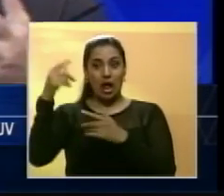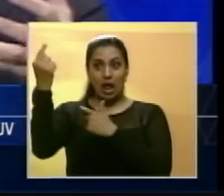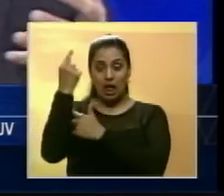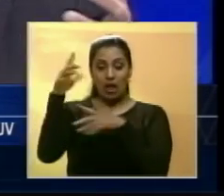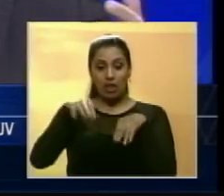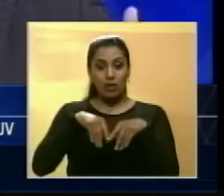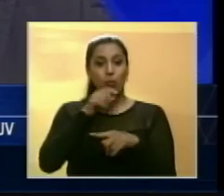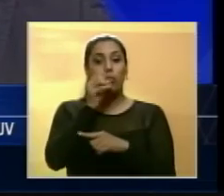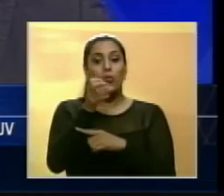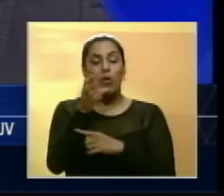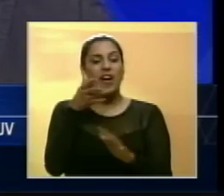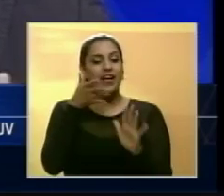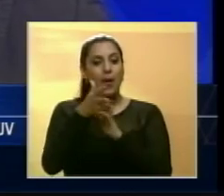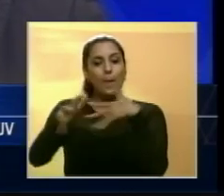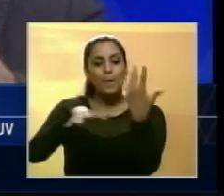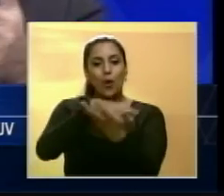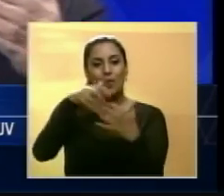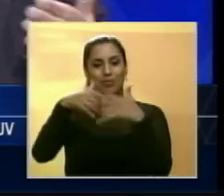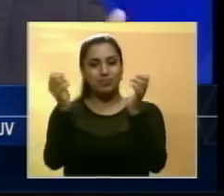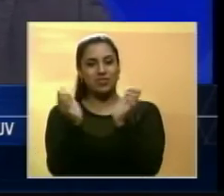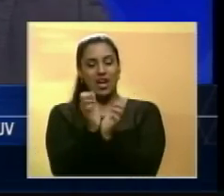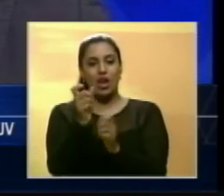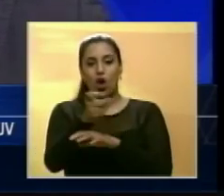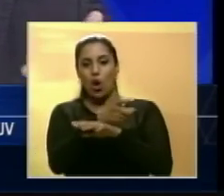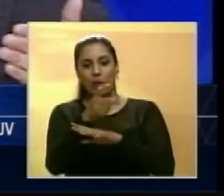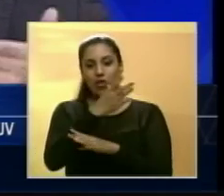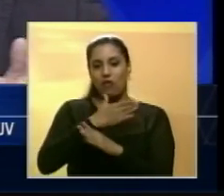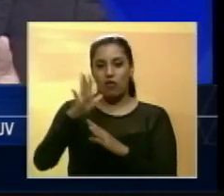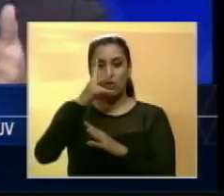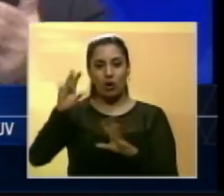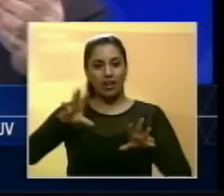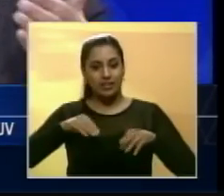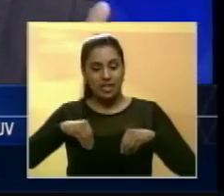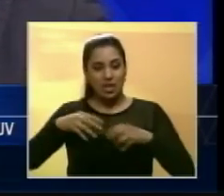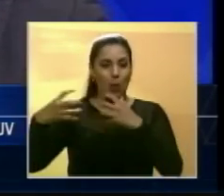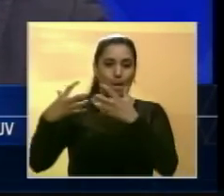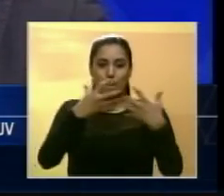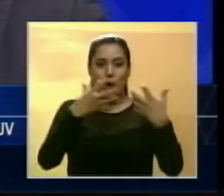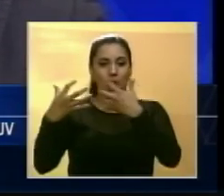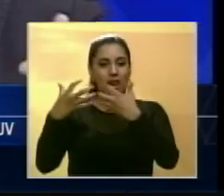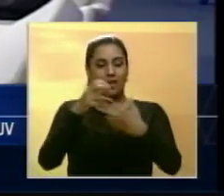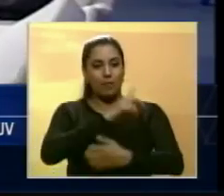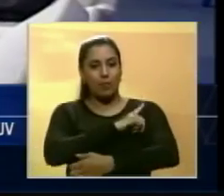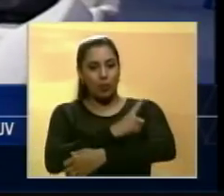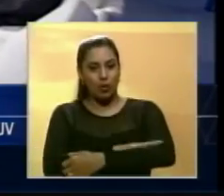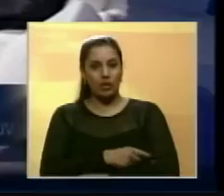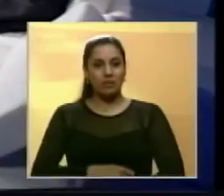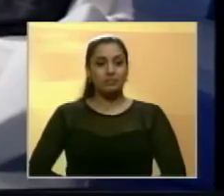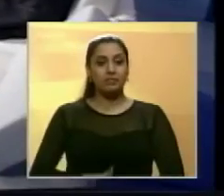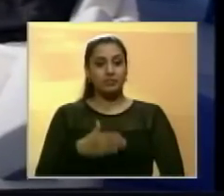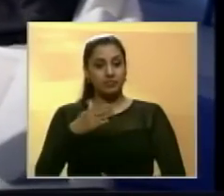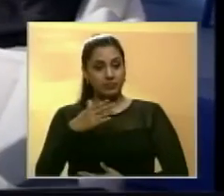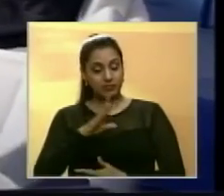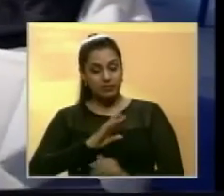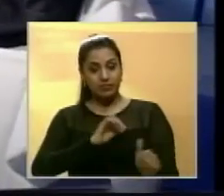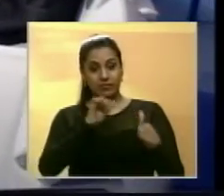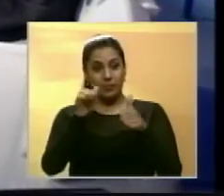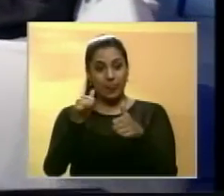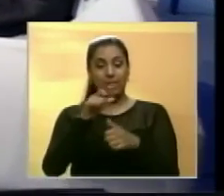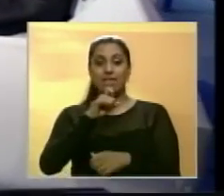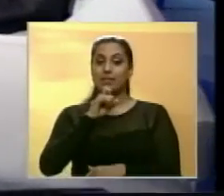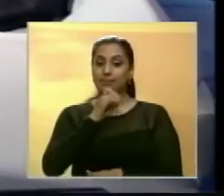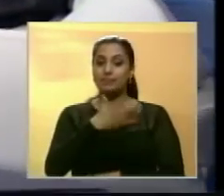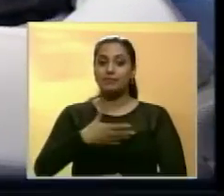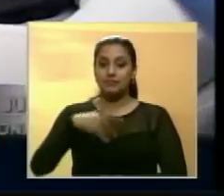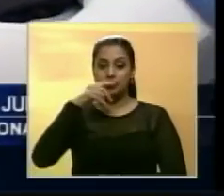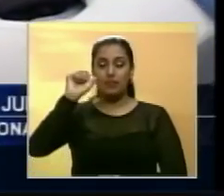generar esta situación de desgobernanza, de confrontación de poderes. Chávez indicó que desde el Ejecutivo